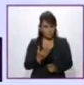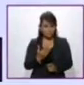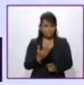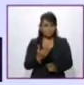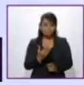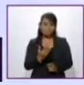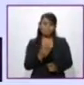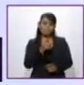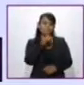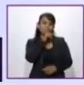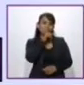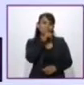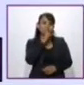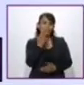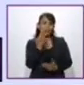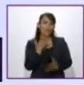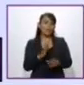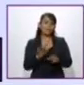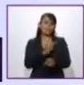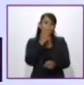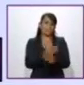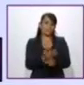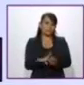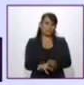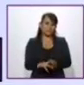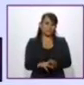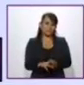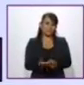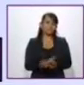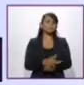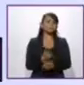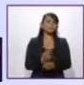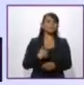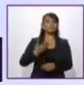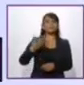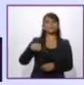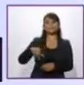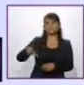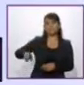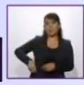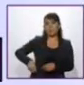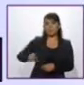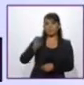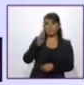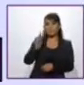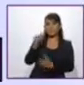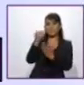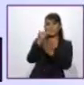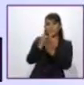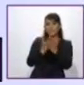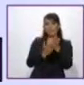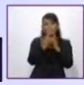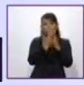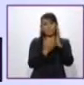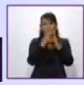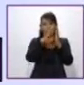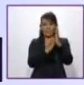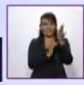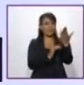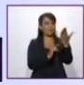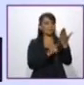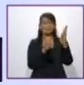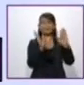No son suficientes los códigos de ética porque vemos que los servidores públicos no les hacen caso. Es indispensable para acabar con la